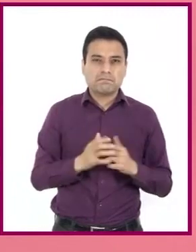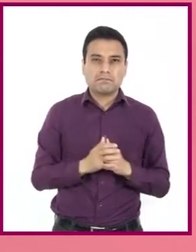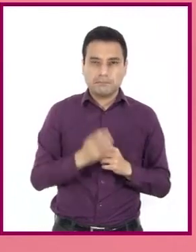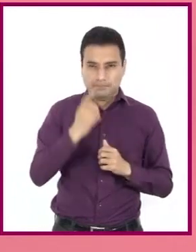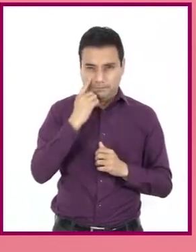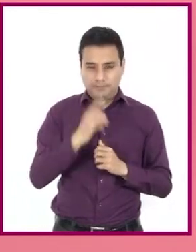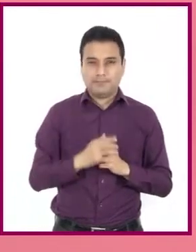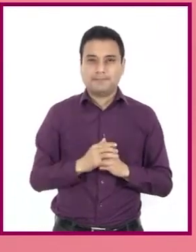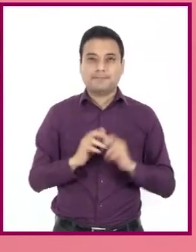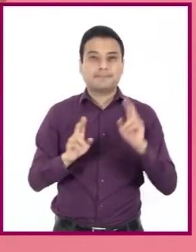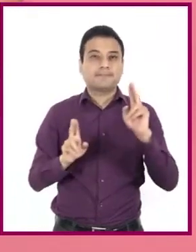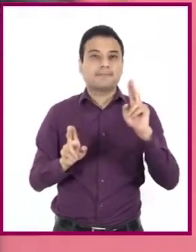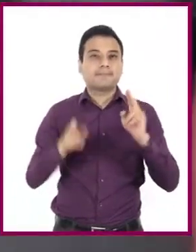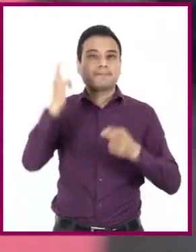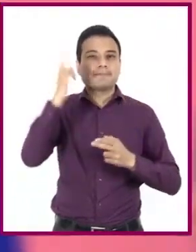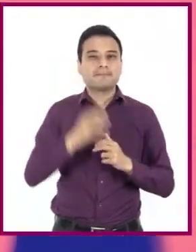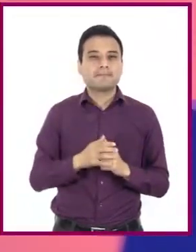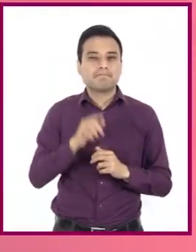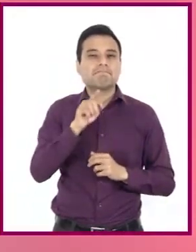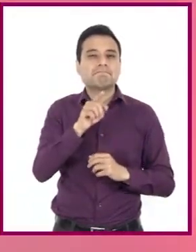palabra universo.